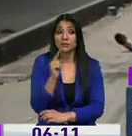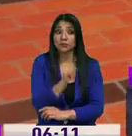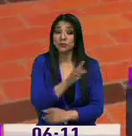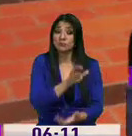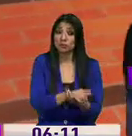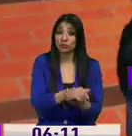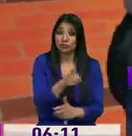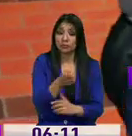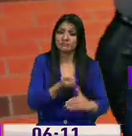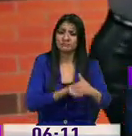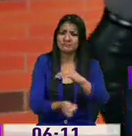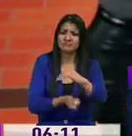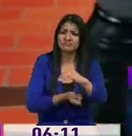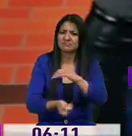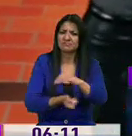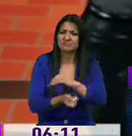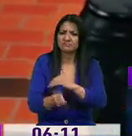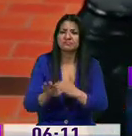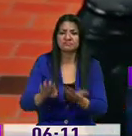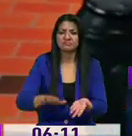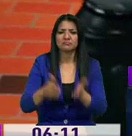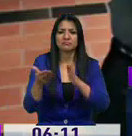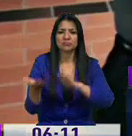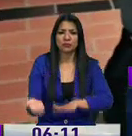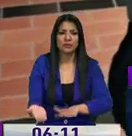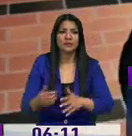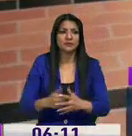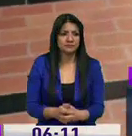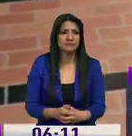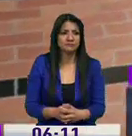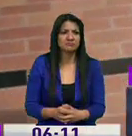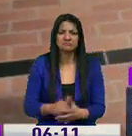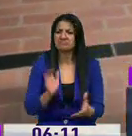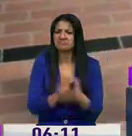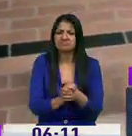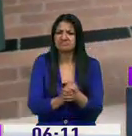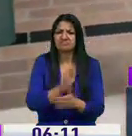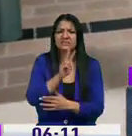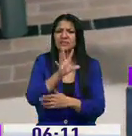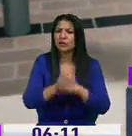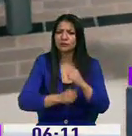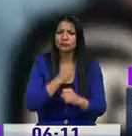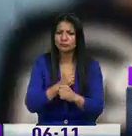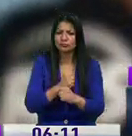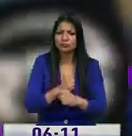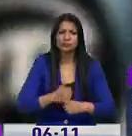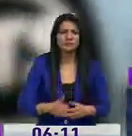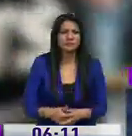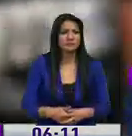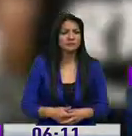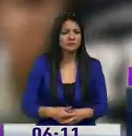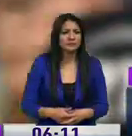varias puñaladas propinadas presuntamente por el hombre con el que convivió durante 25 años